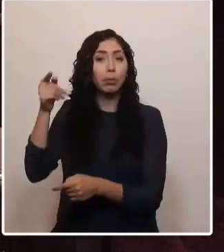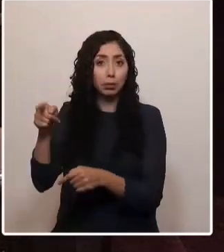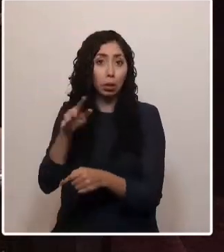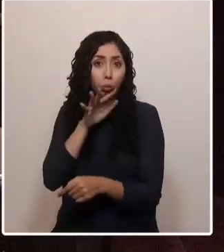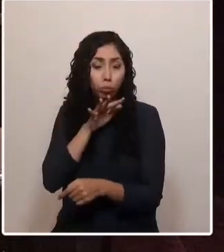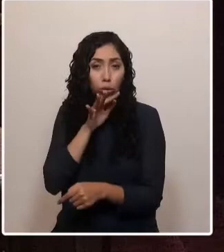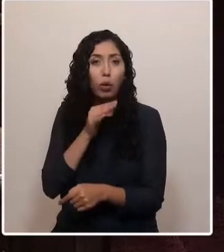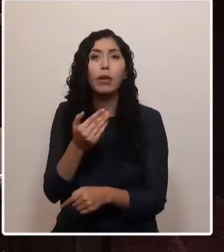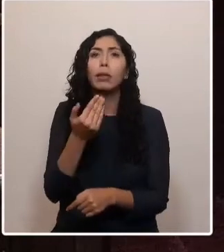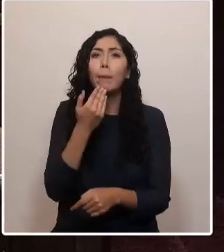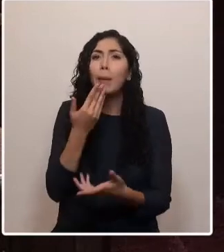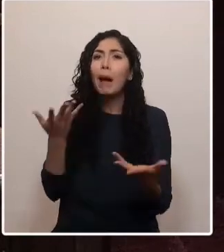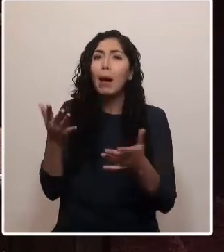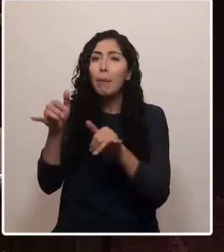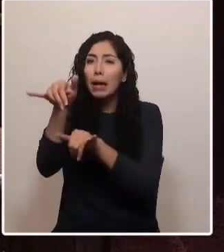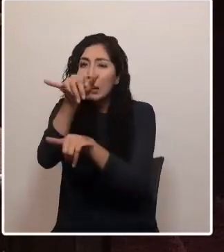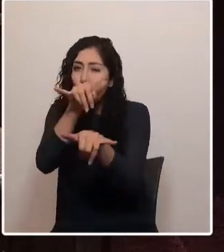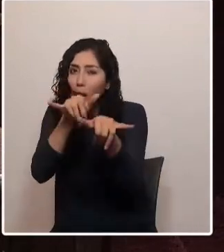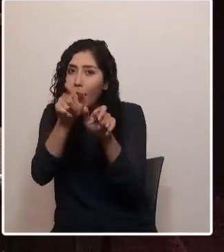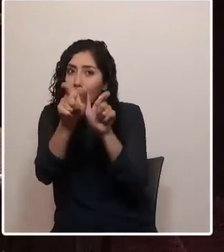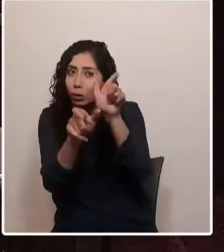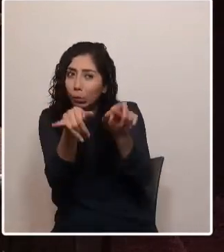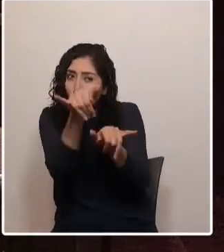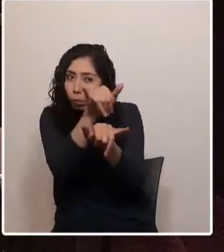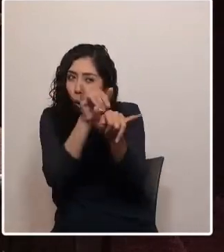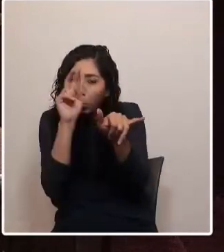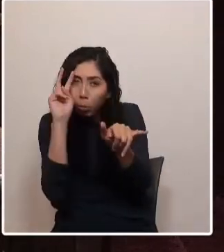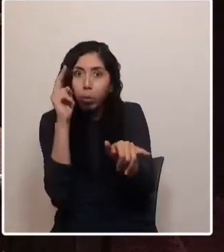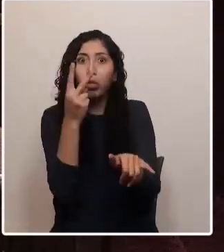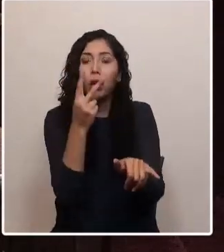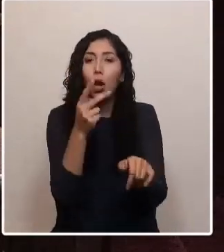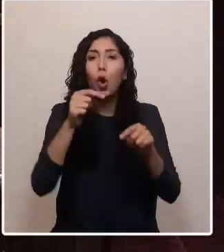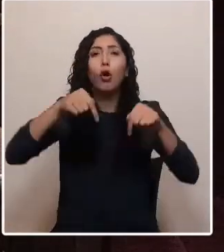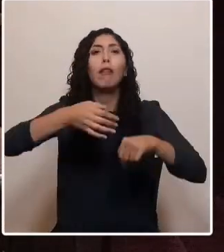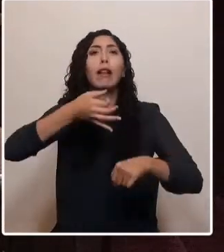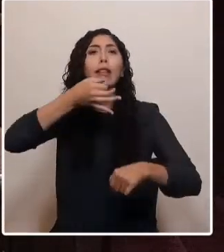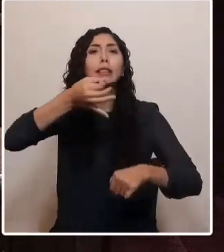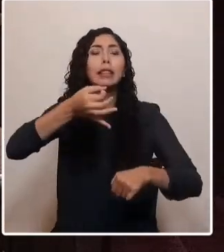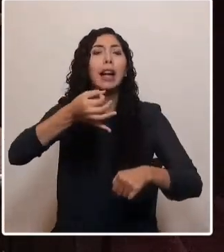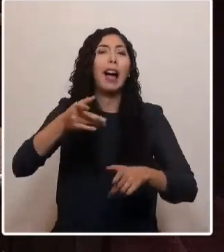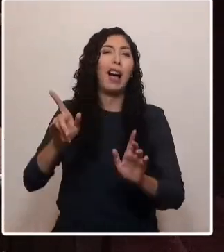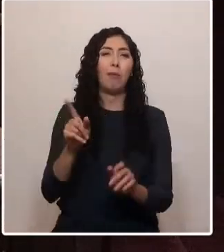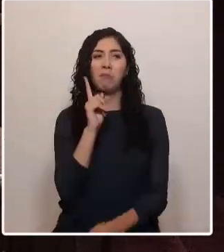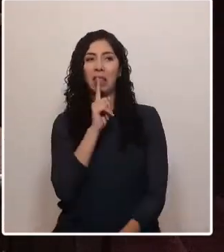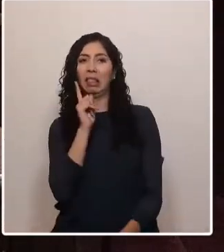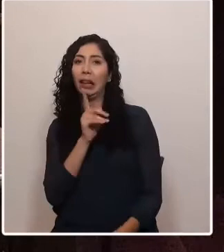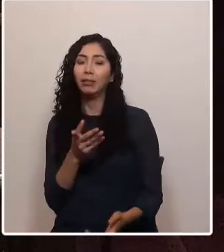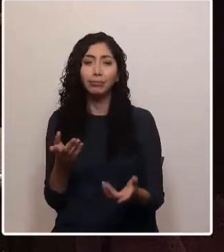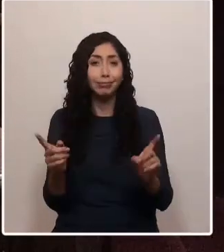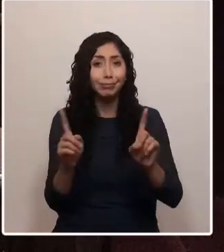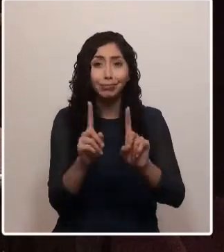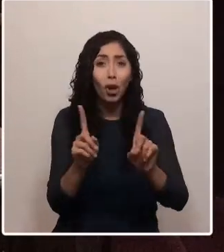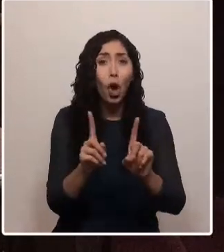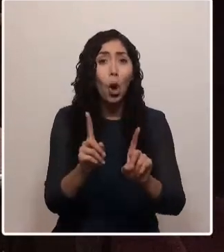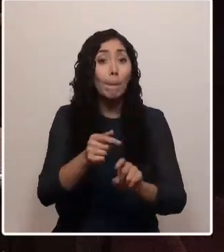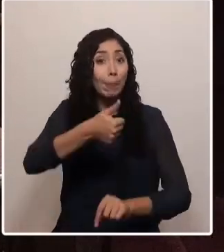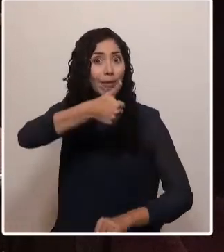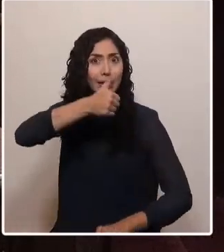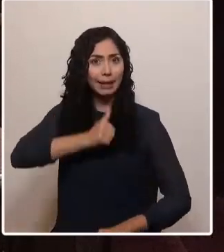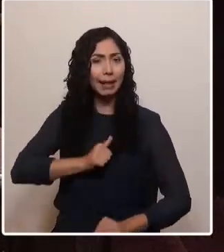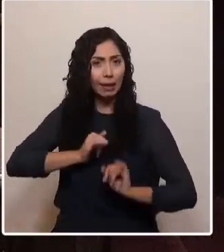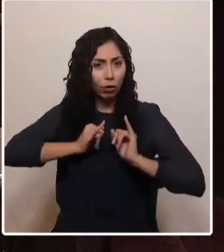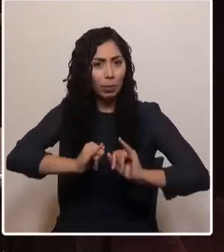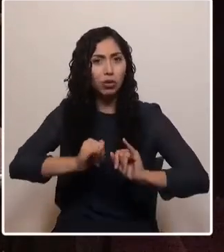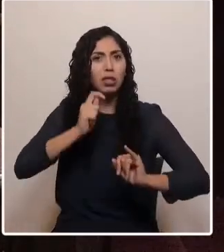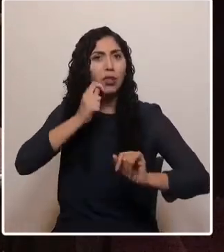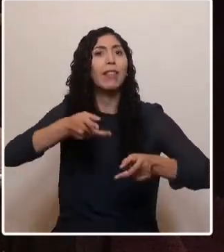estados para manipular a las personas. Pero claro, hoy van a decir que estamos hablando de teorías conspiranoicas. La privacidad de los datos es un derecho humano.